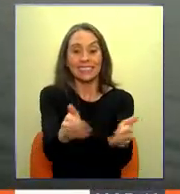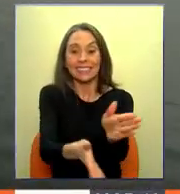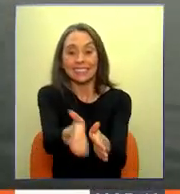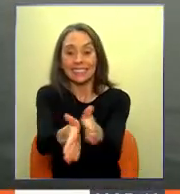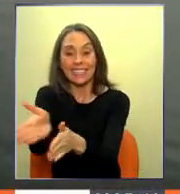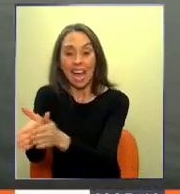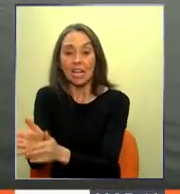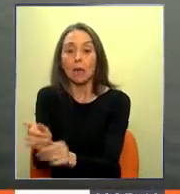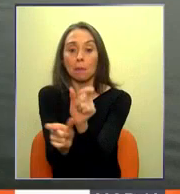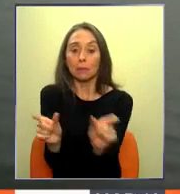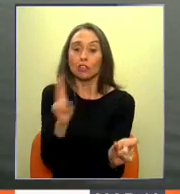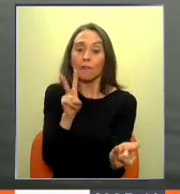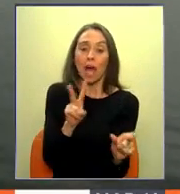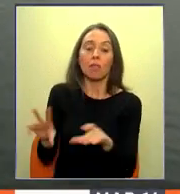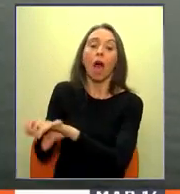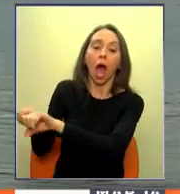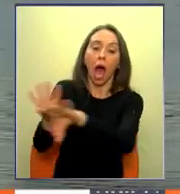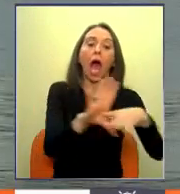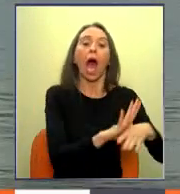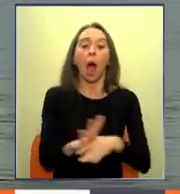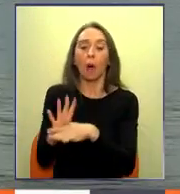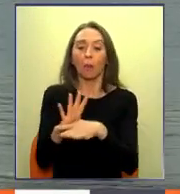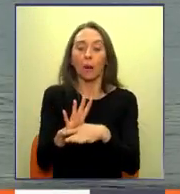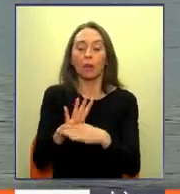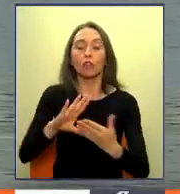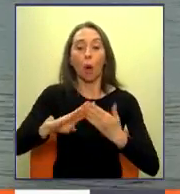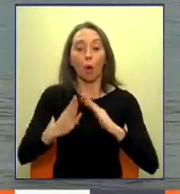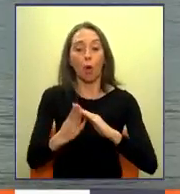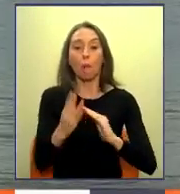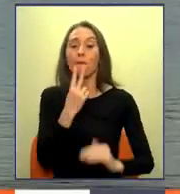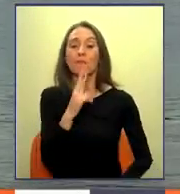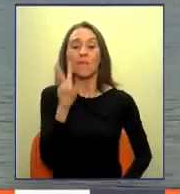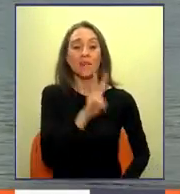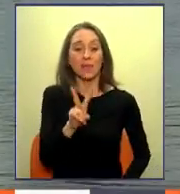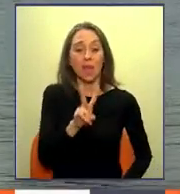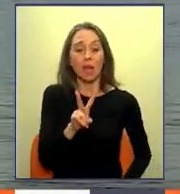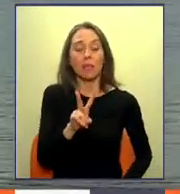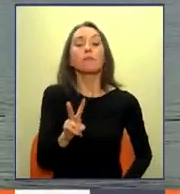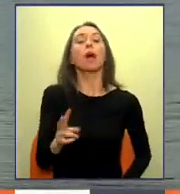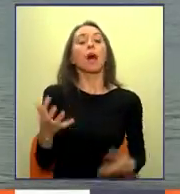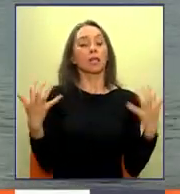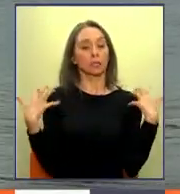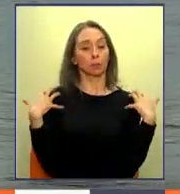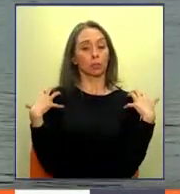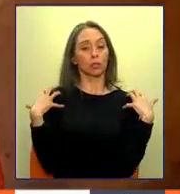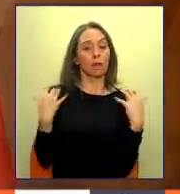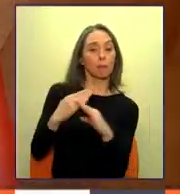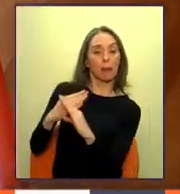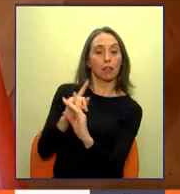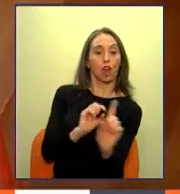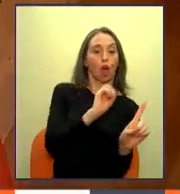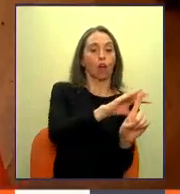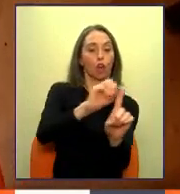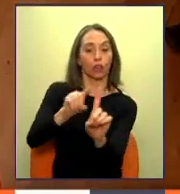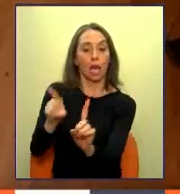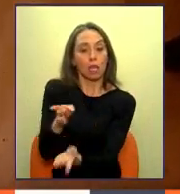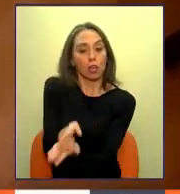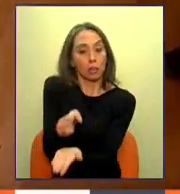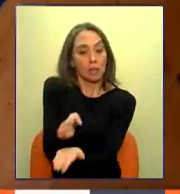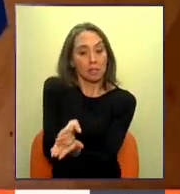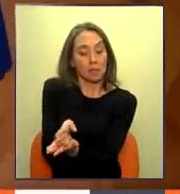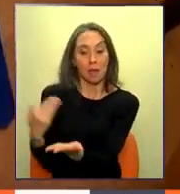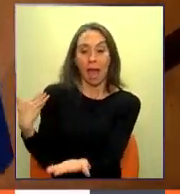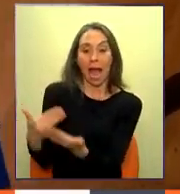coinciden los valdivianos, es que en general la comunidad ha sido responsable con la prevención del contagio. Esperan que esa disciplina demostrada hasta